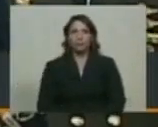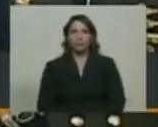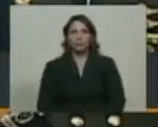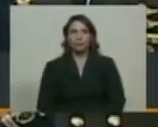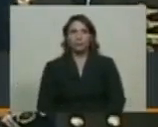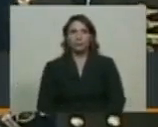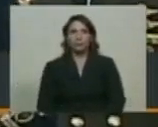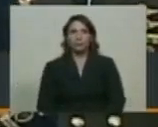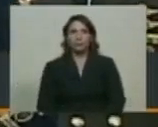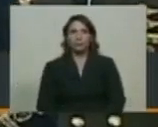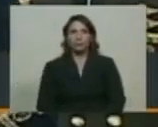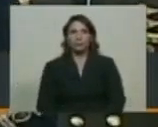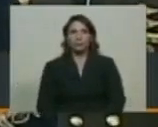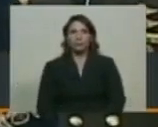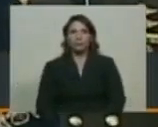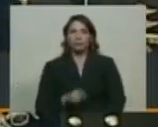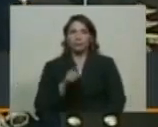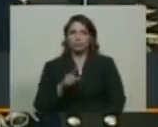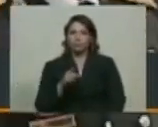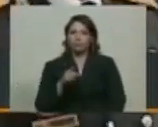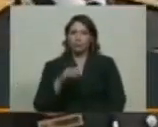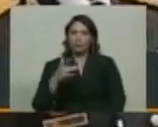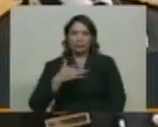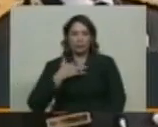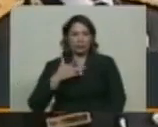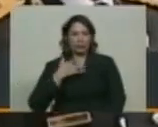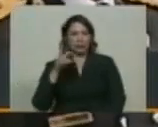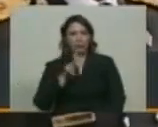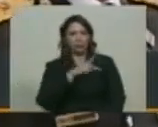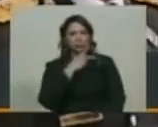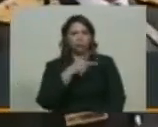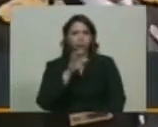es un acto cargado de patriotismo,